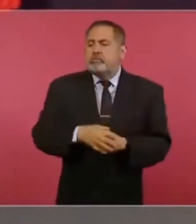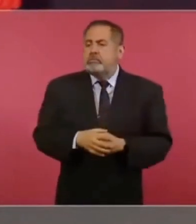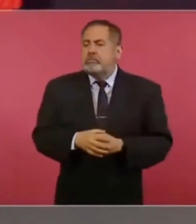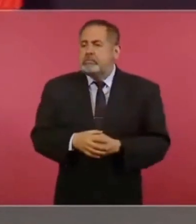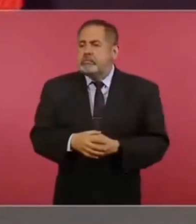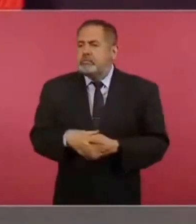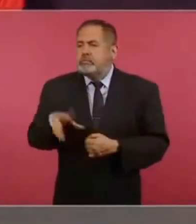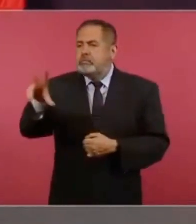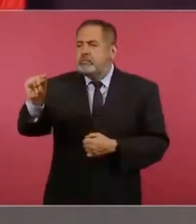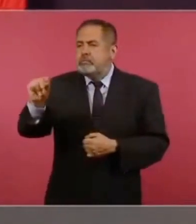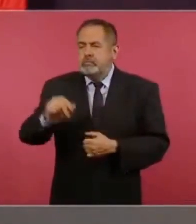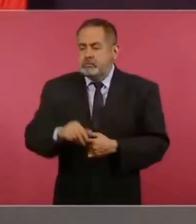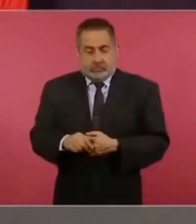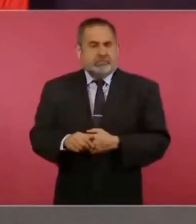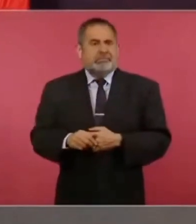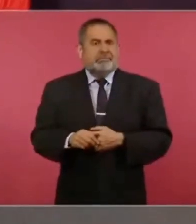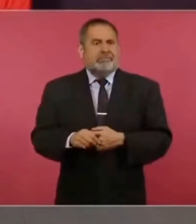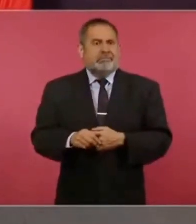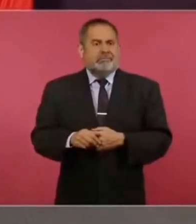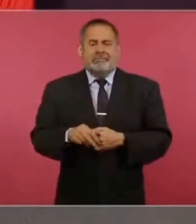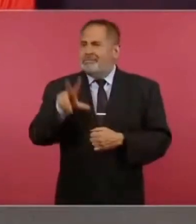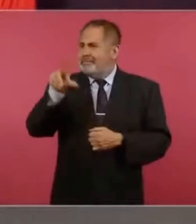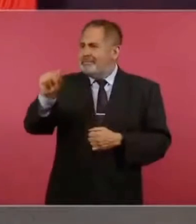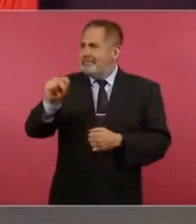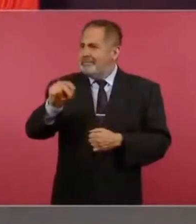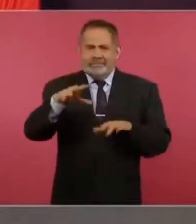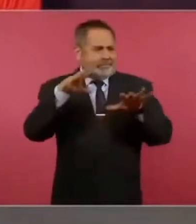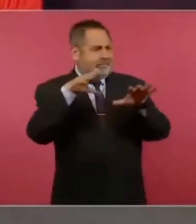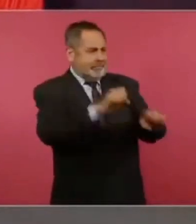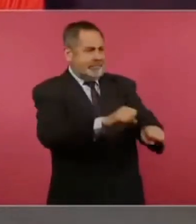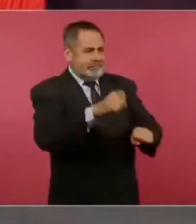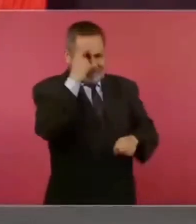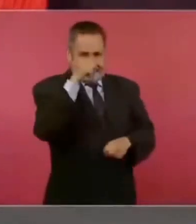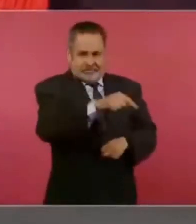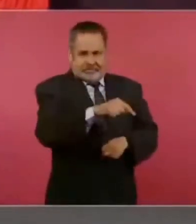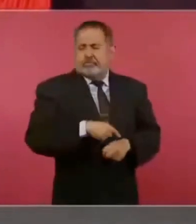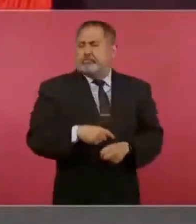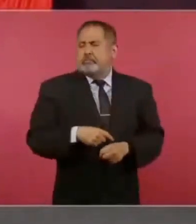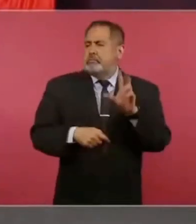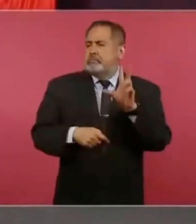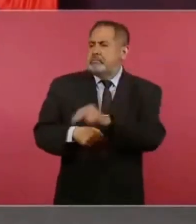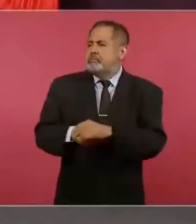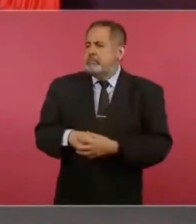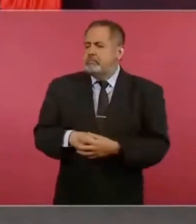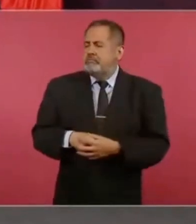niega la orden de aprehensión. Pero no solo niega la orden de aprehensión,